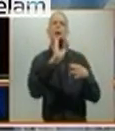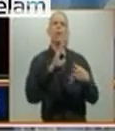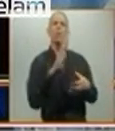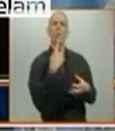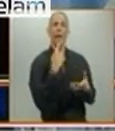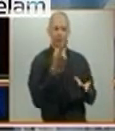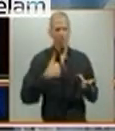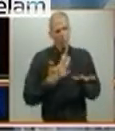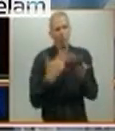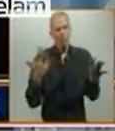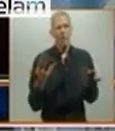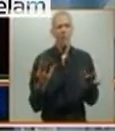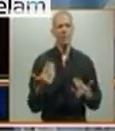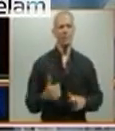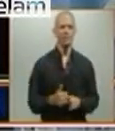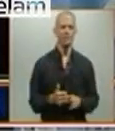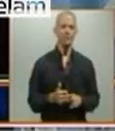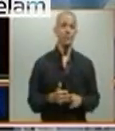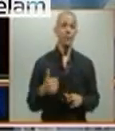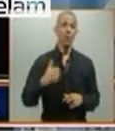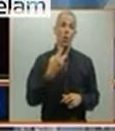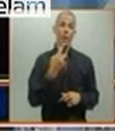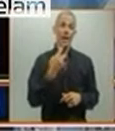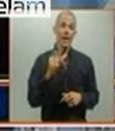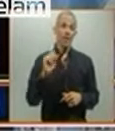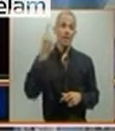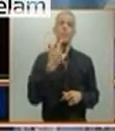muy feliz. Ahora, como dije en mis primeras palabras,